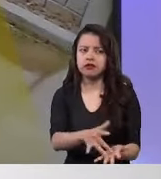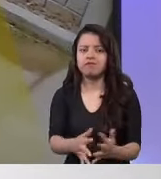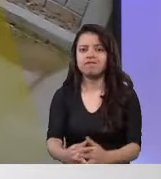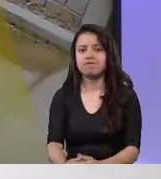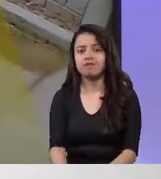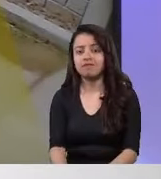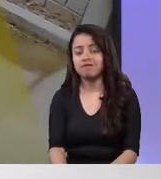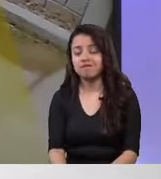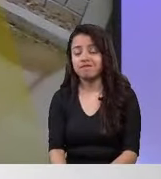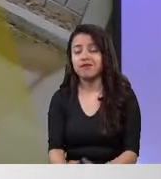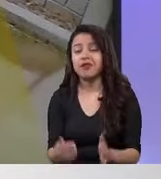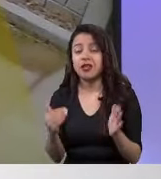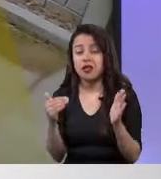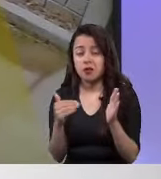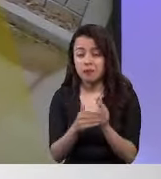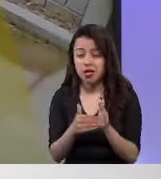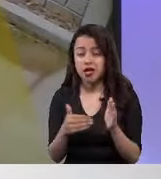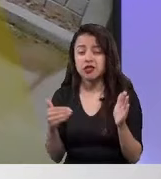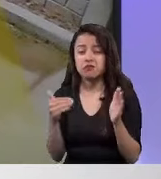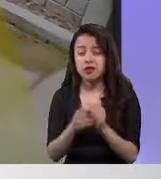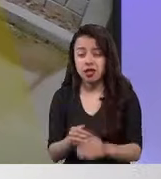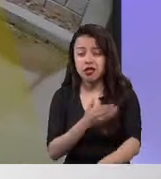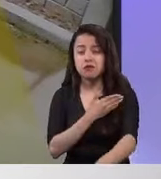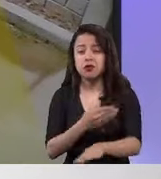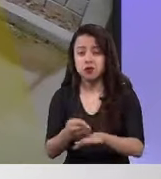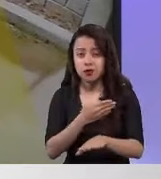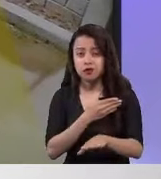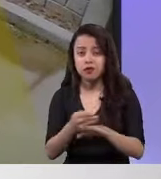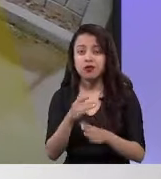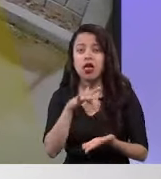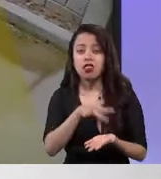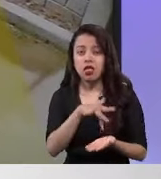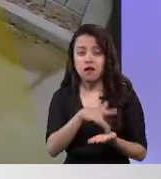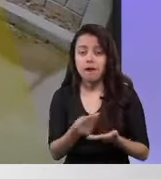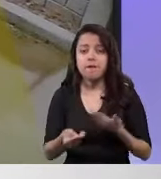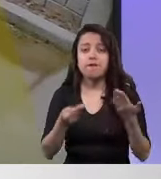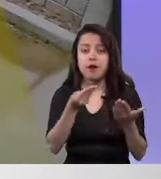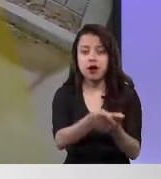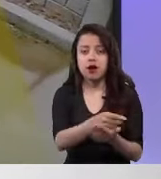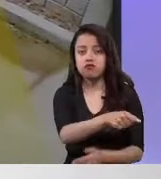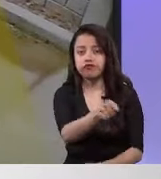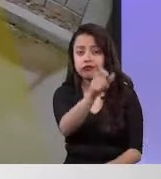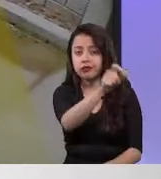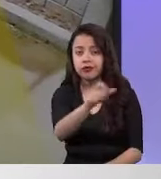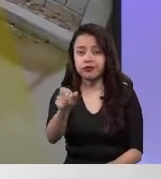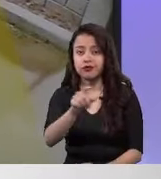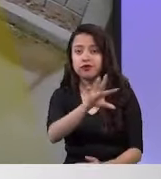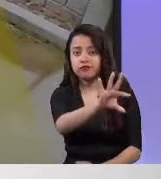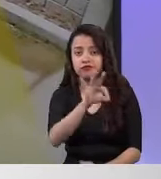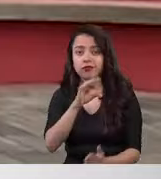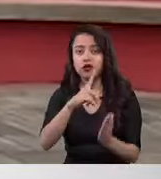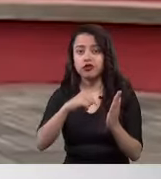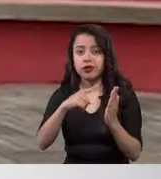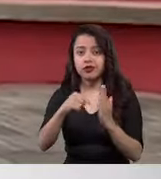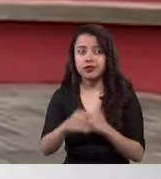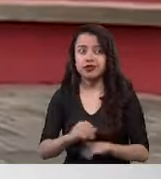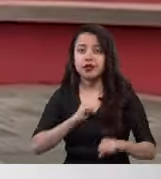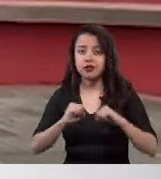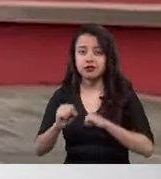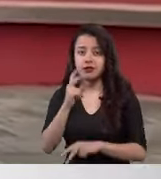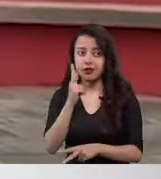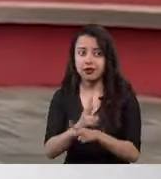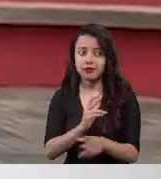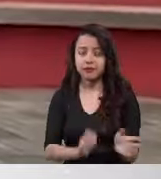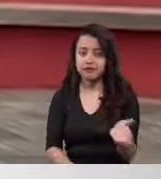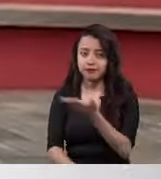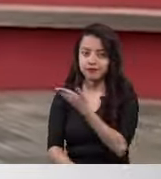serían miles de millones de pesos. Y rápidamente veamos qué fue lo que nos dijo Diego Cruz, uno de los contratistas de gestión del riesgo.